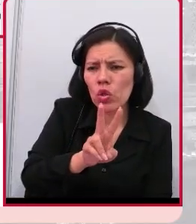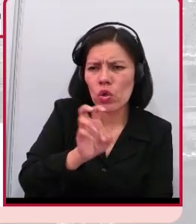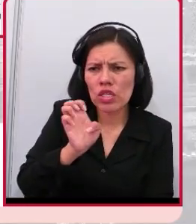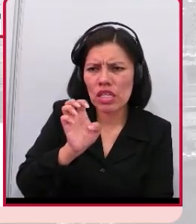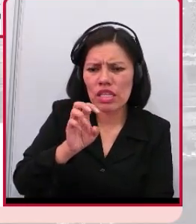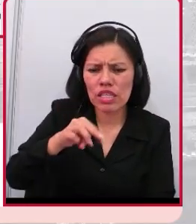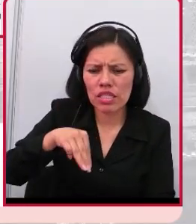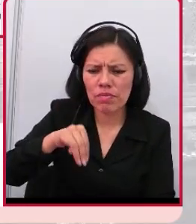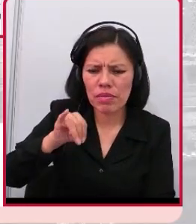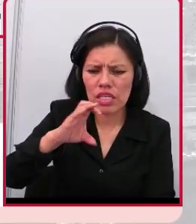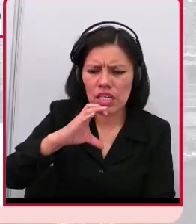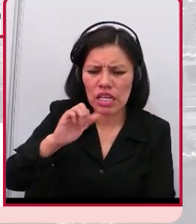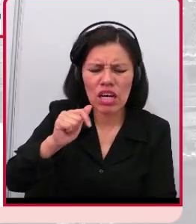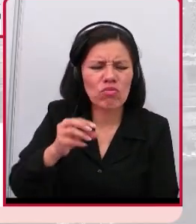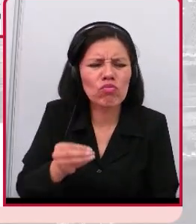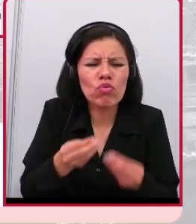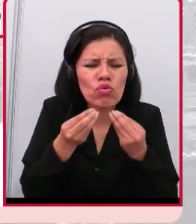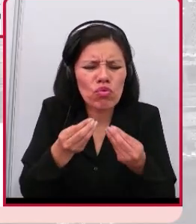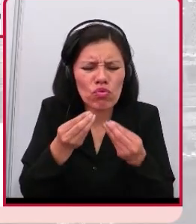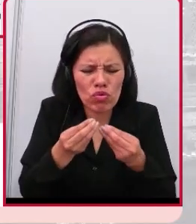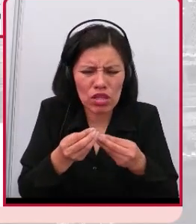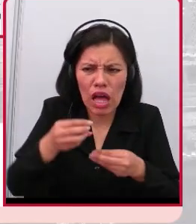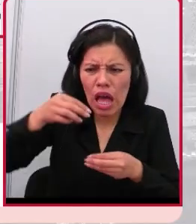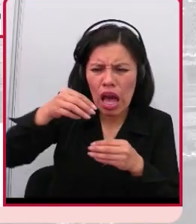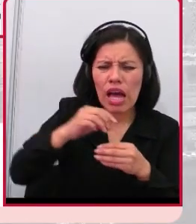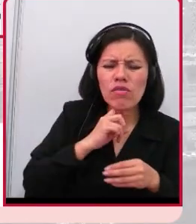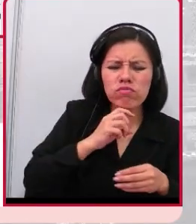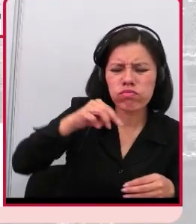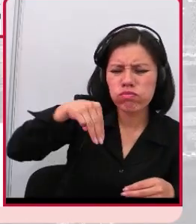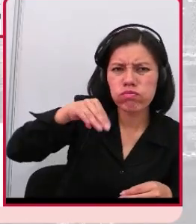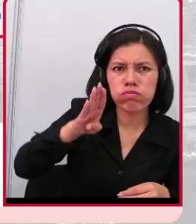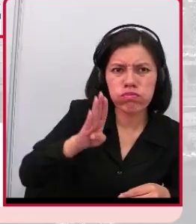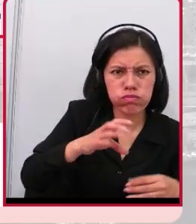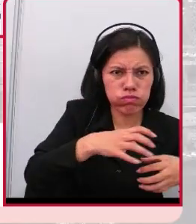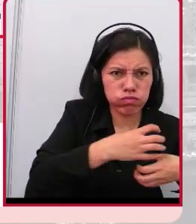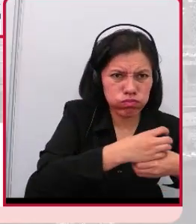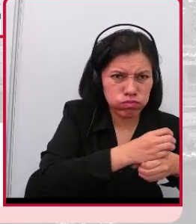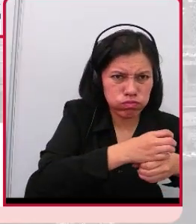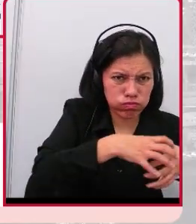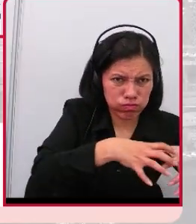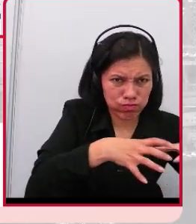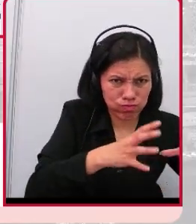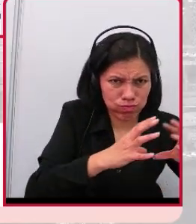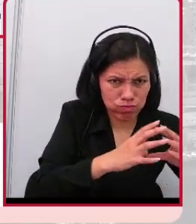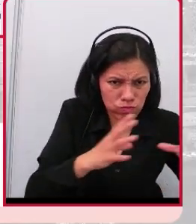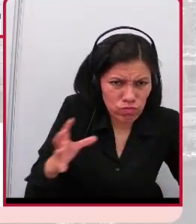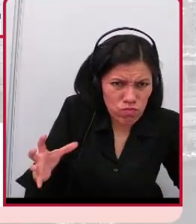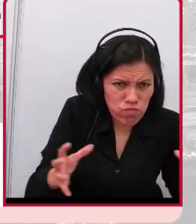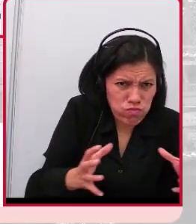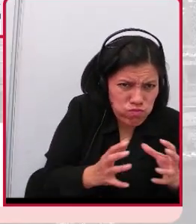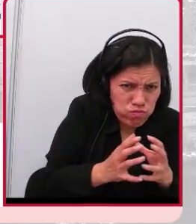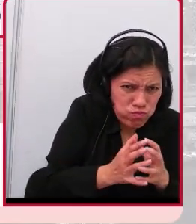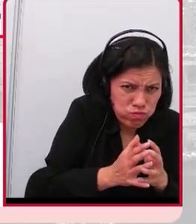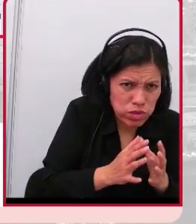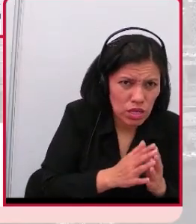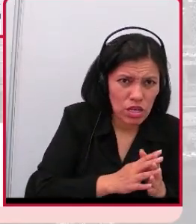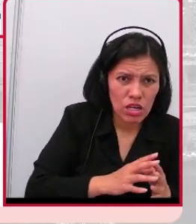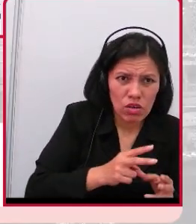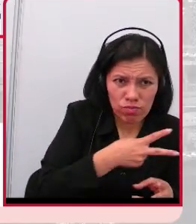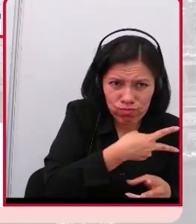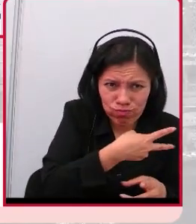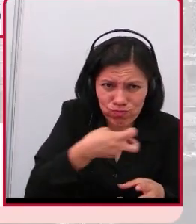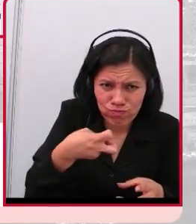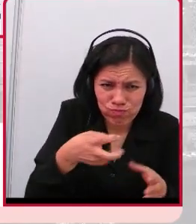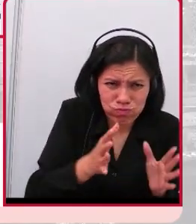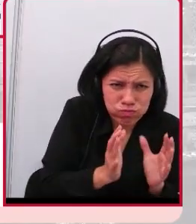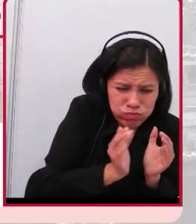cómo está una molibdenita gruesa, y podemos hacer referencia al intrusivo fresco, que tiene una característica límpida.